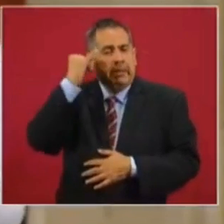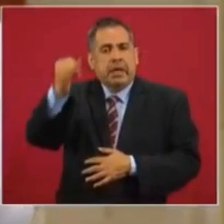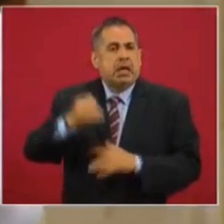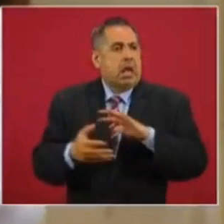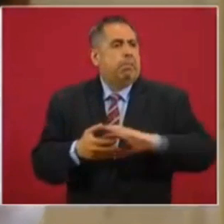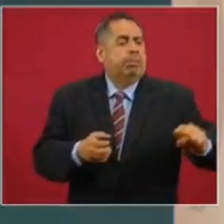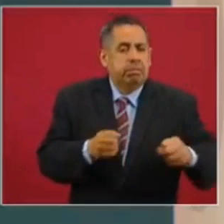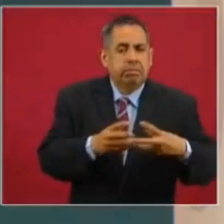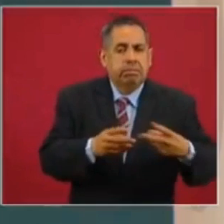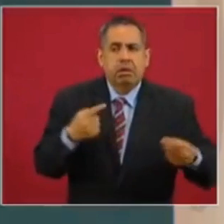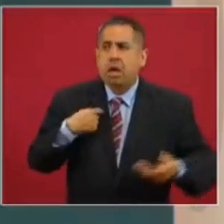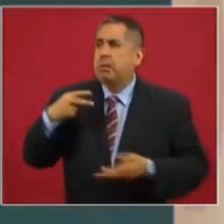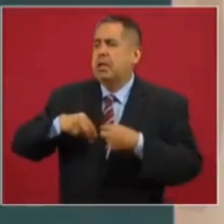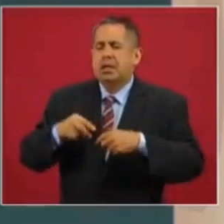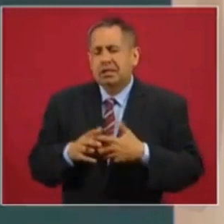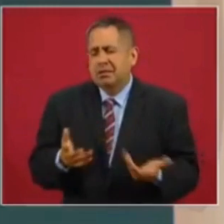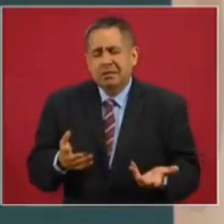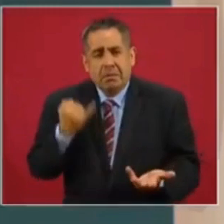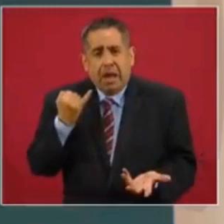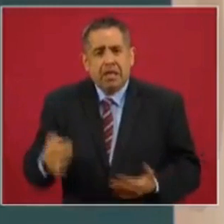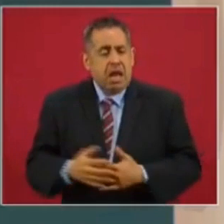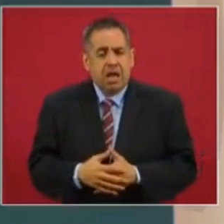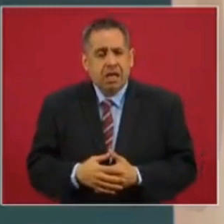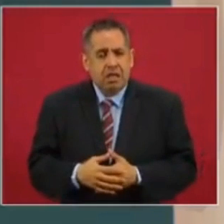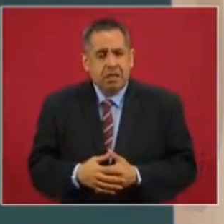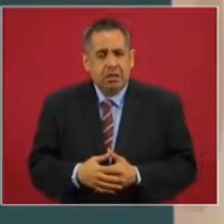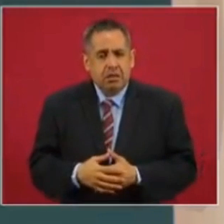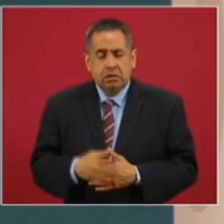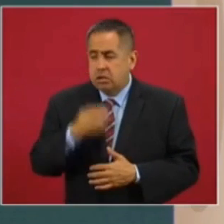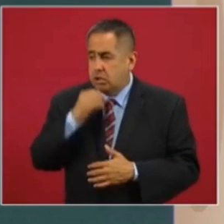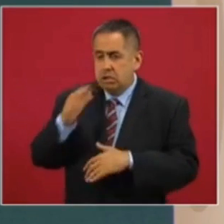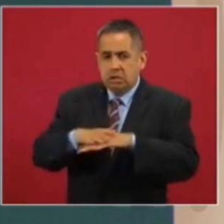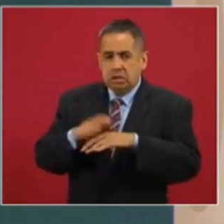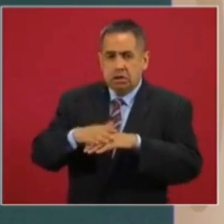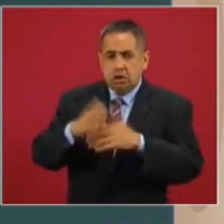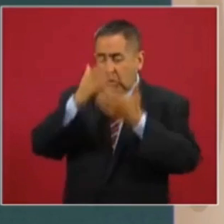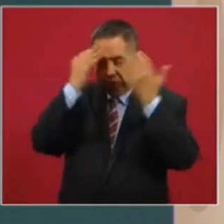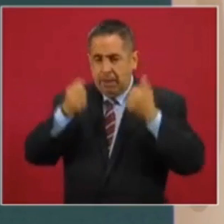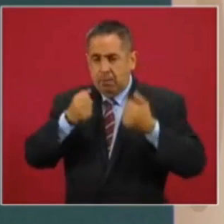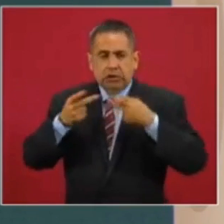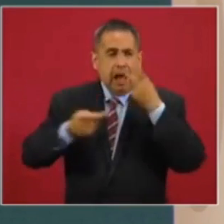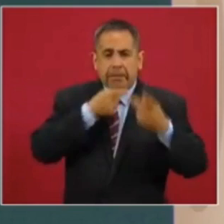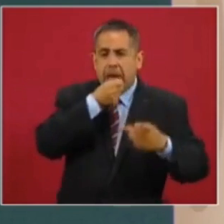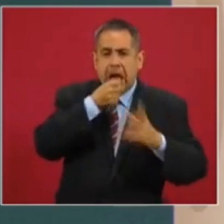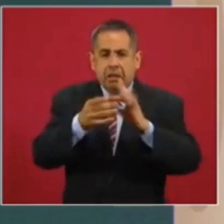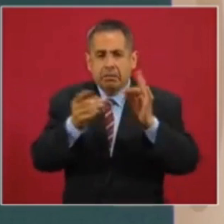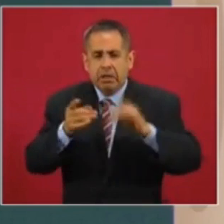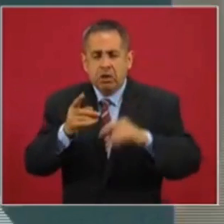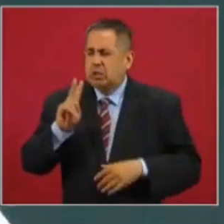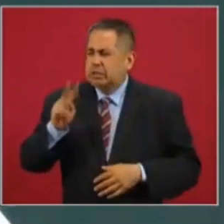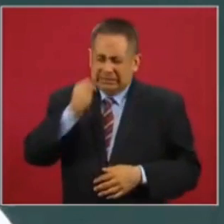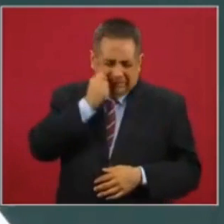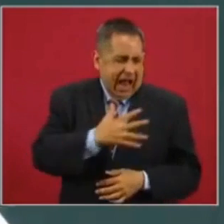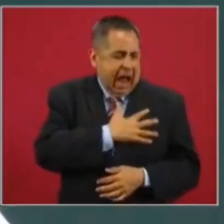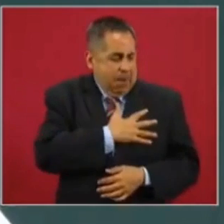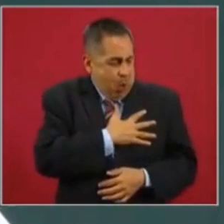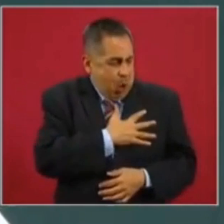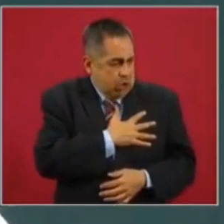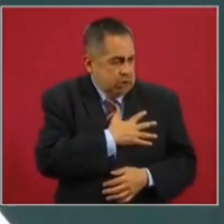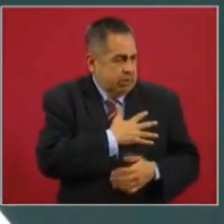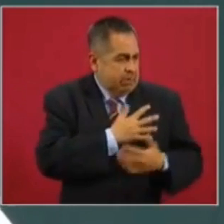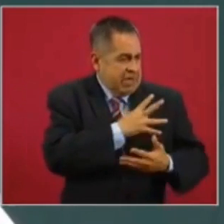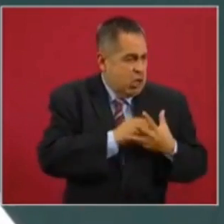estar acá como le hemos dicho no sabíamos tomar un micrófono sin embargo por amor a nuestros hijos es que nos hemos